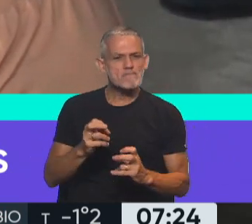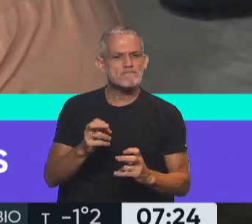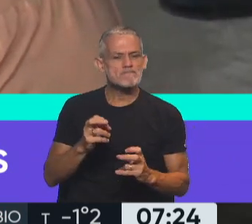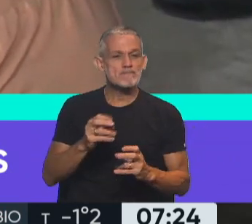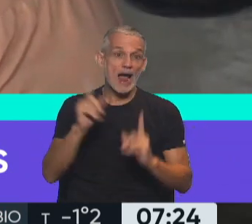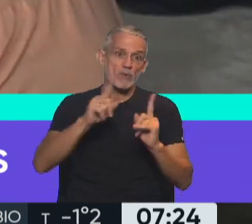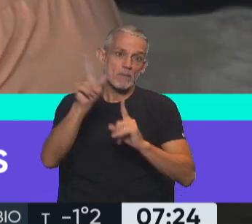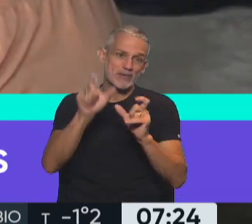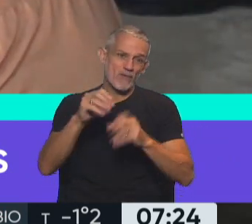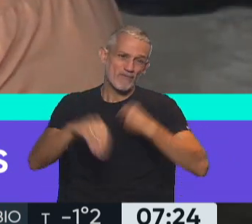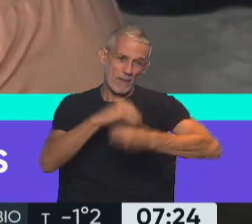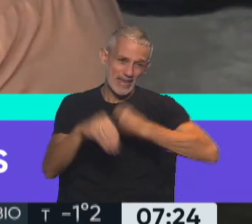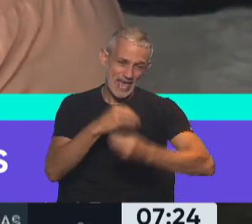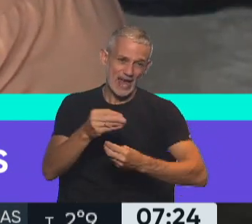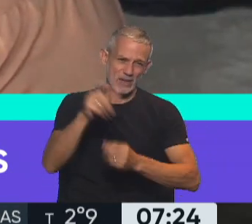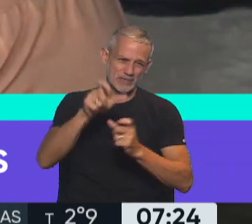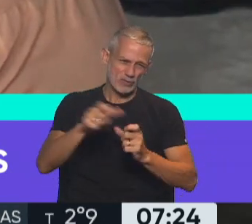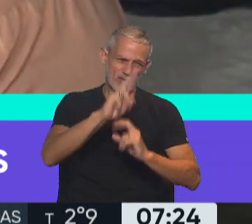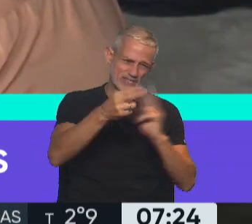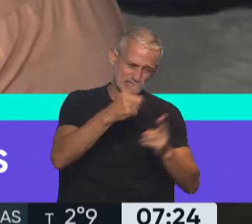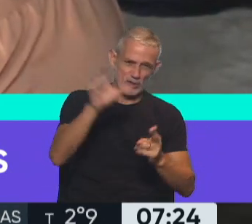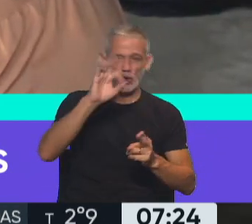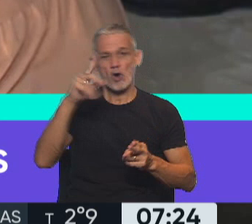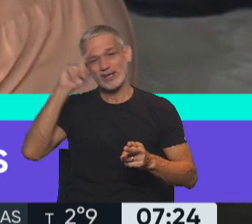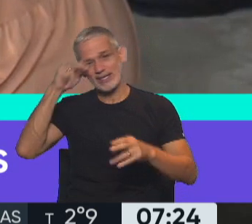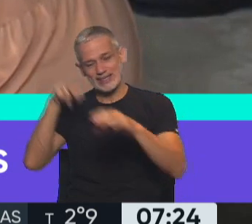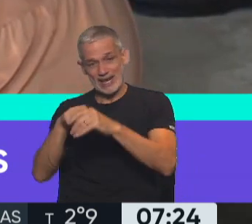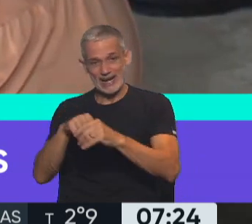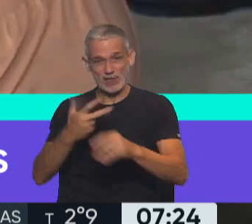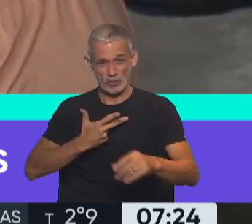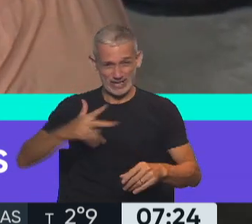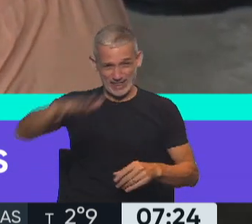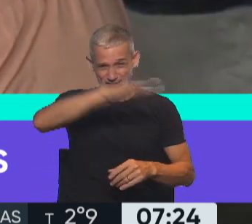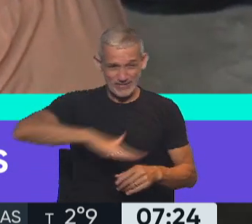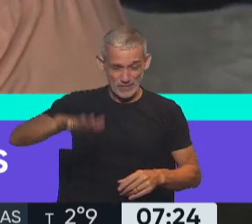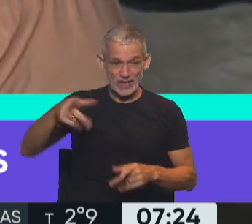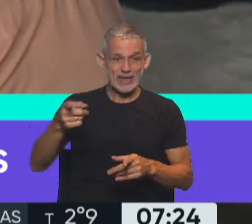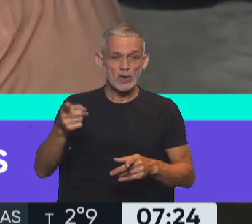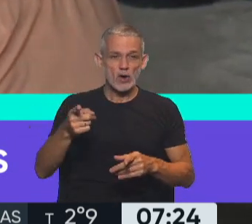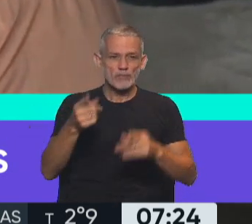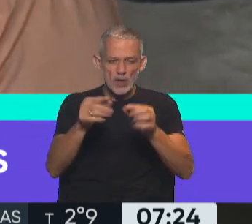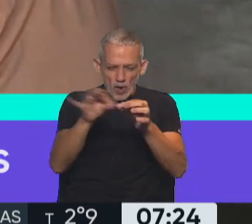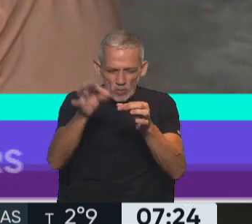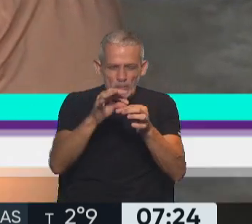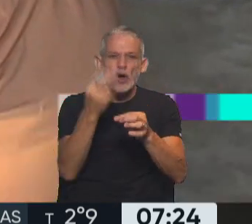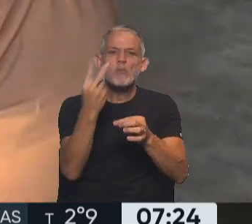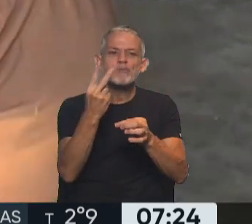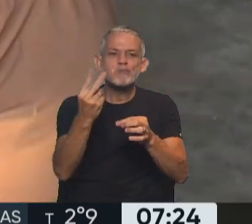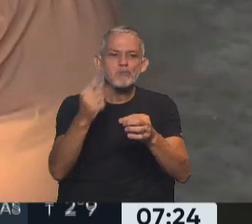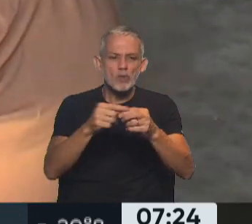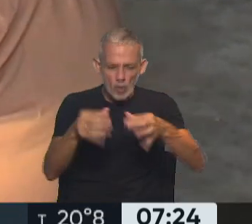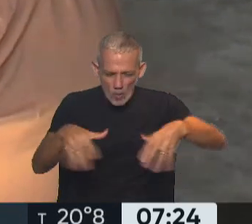de las víctimas y de los que están internados aquí en 3 de febrero, la doble costura que tienen